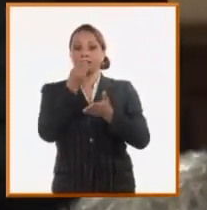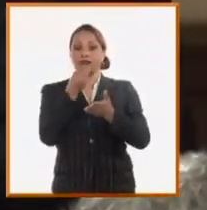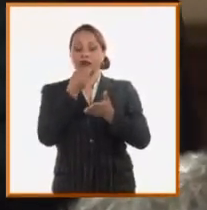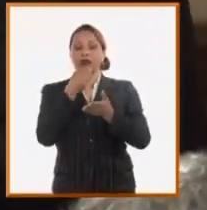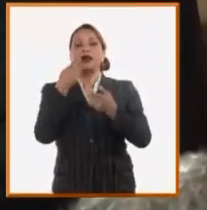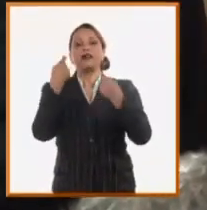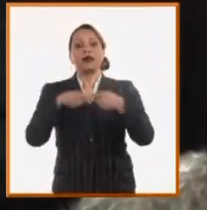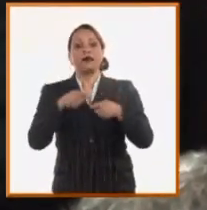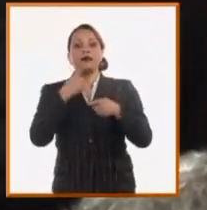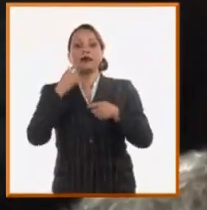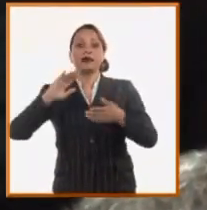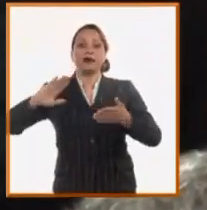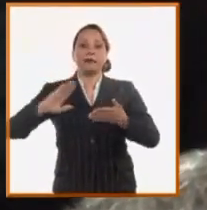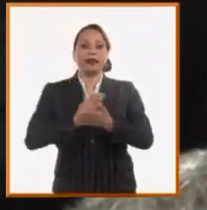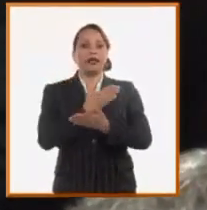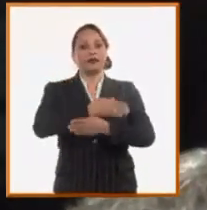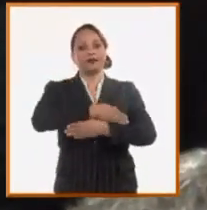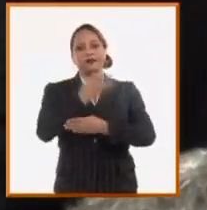de romper